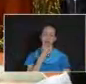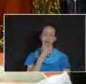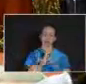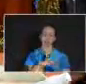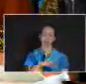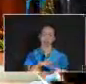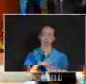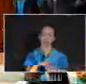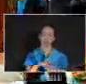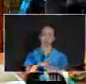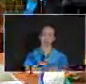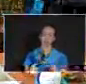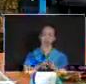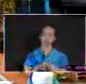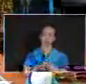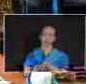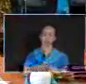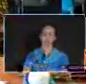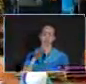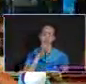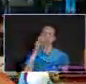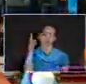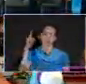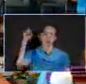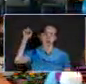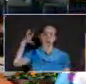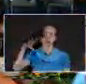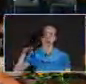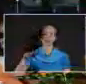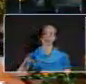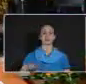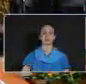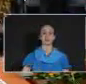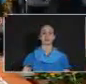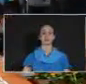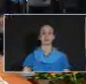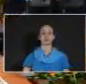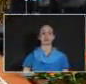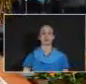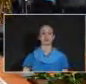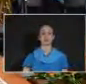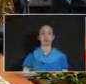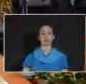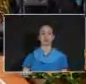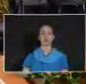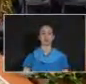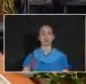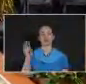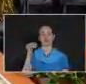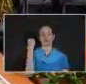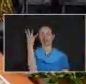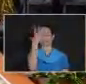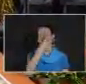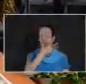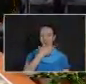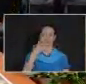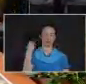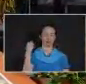Es una bendición. Es una bendición. Qué lindo, es una